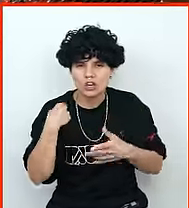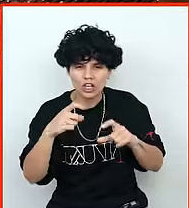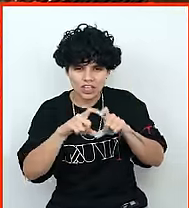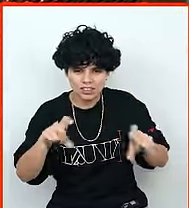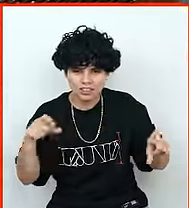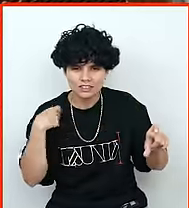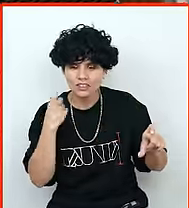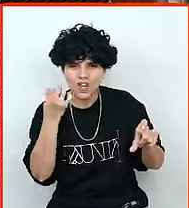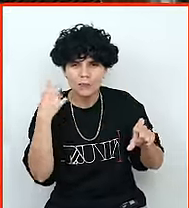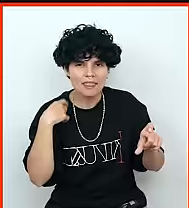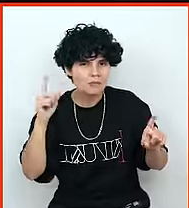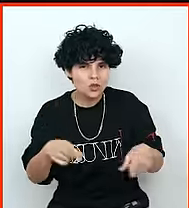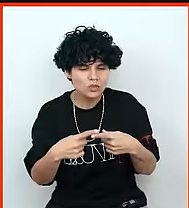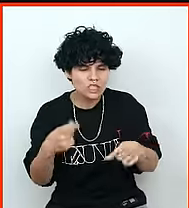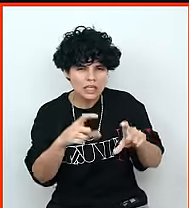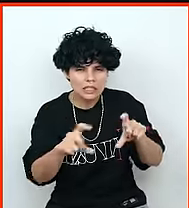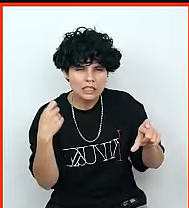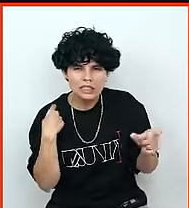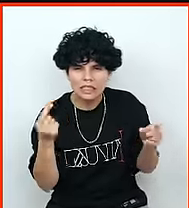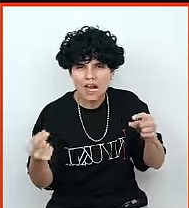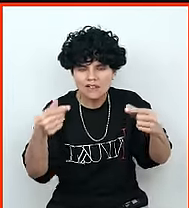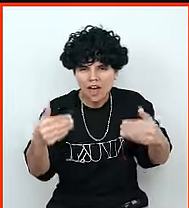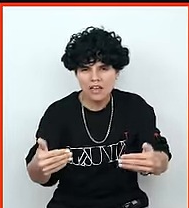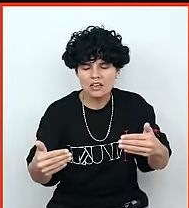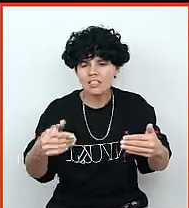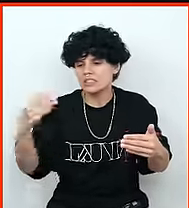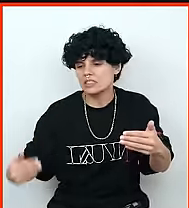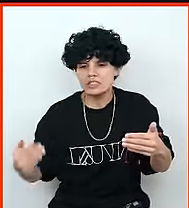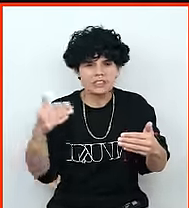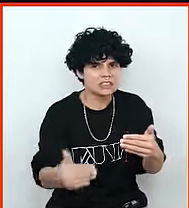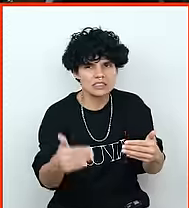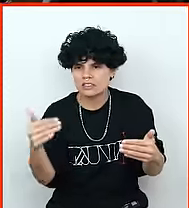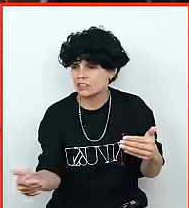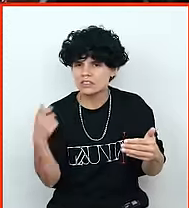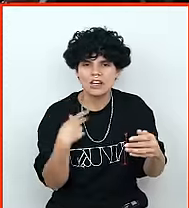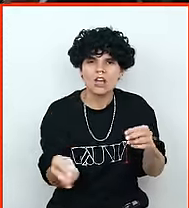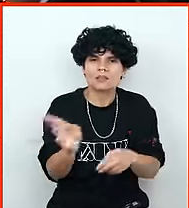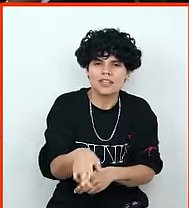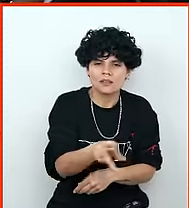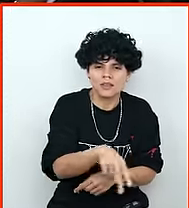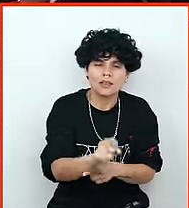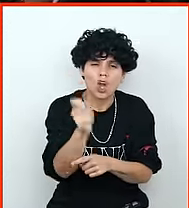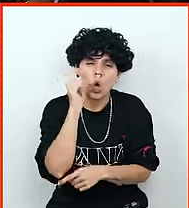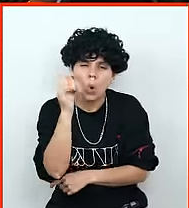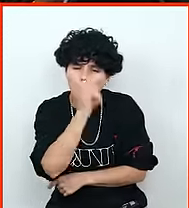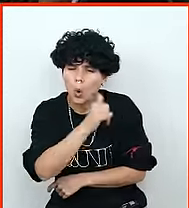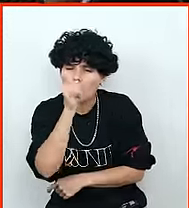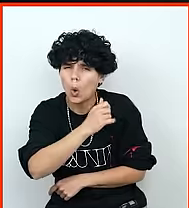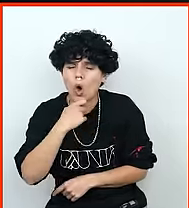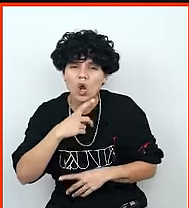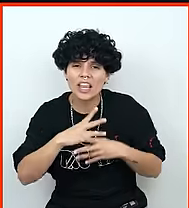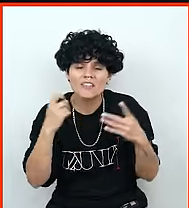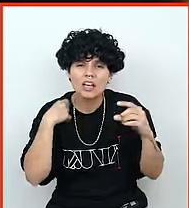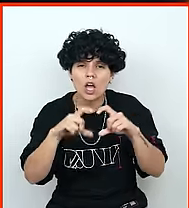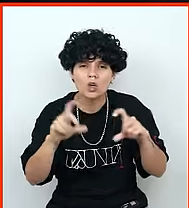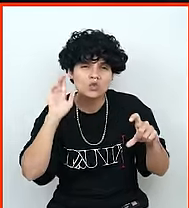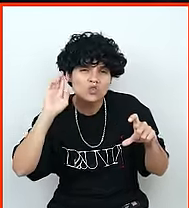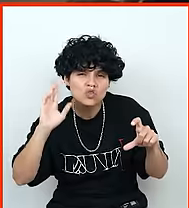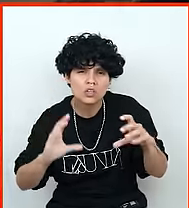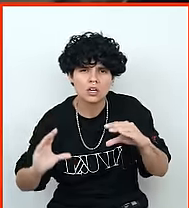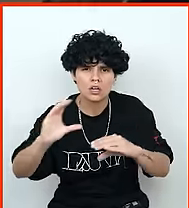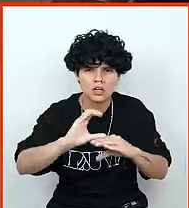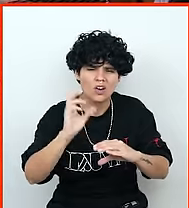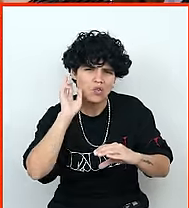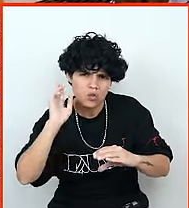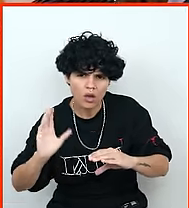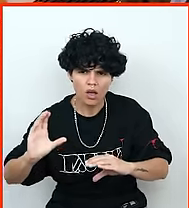todo, ¿no? Pues... Sí, pues de hecho así empecé a grabar mis primeros temas con esas pistas como hechizas que yo hacía, ¿cachai? Y que imagínate que sonaban como el pico, porque iba regrabando y regrabando,